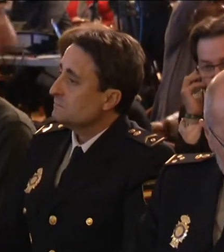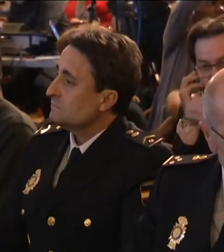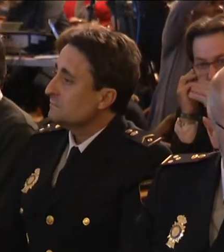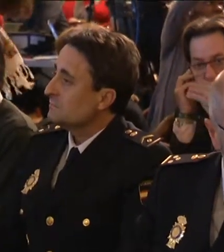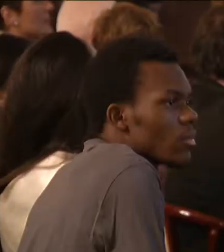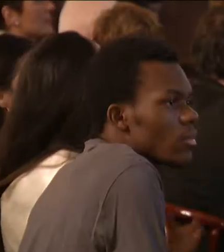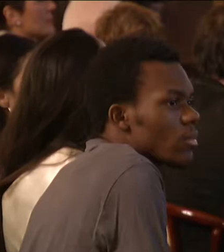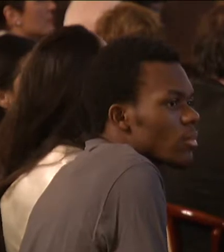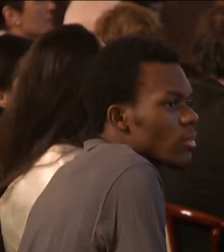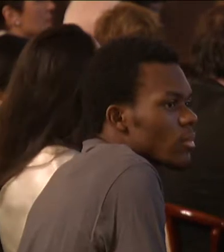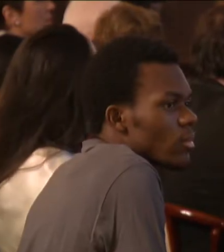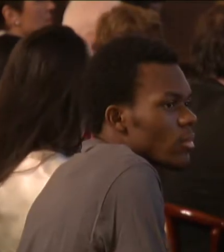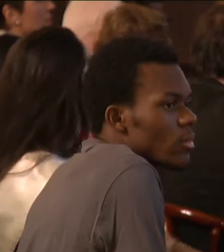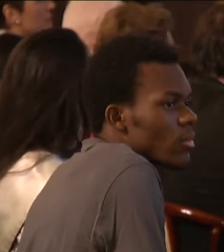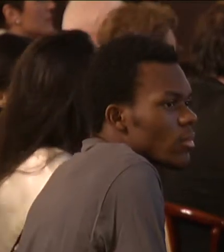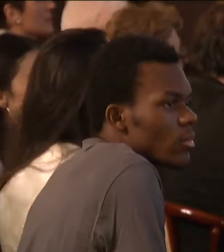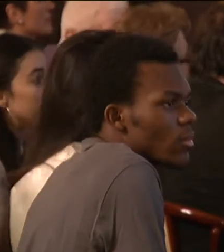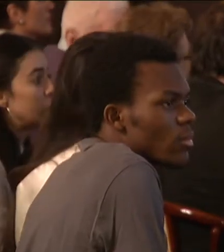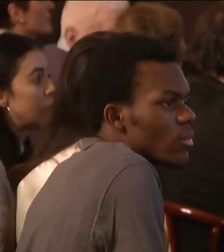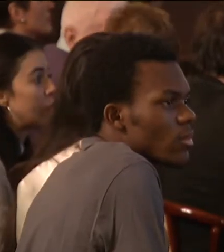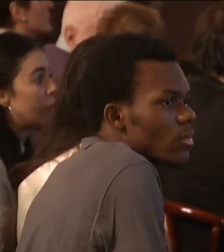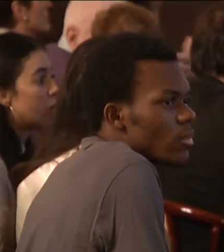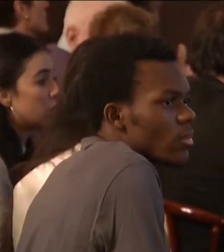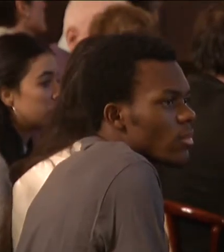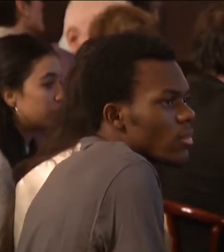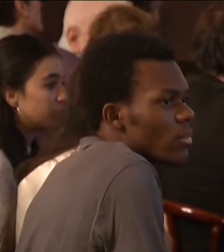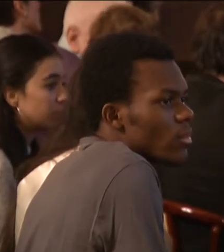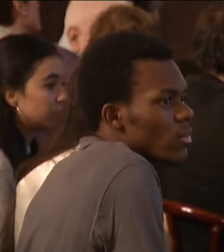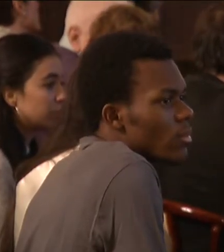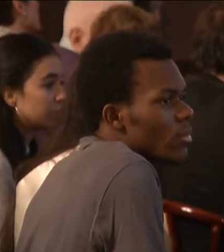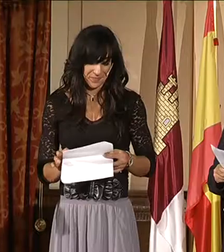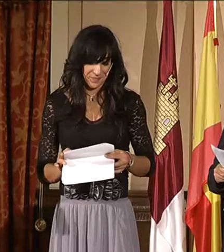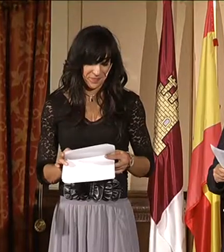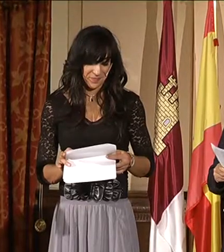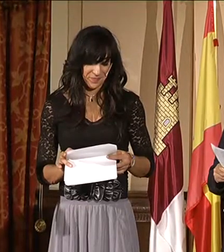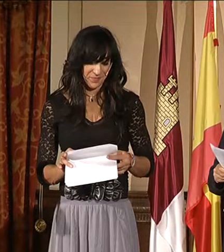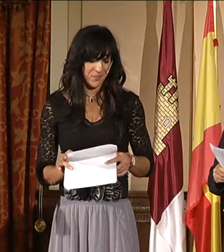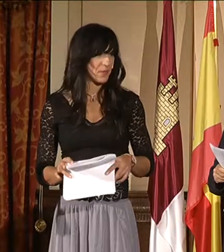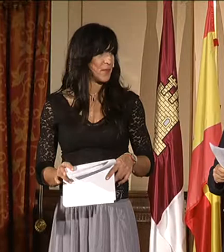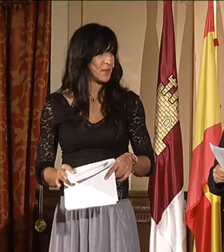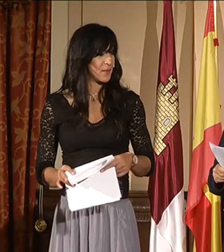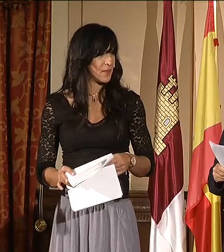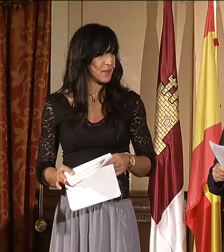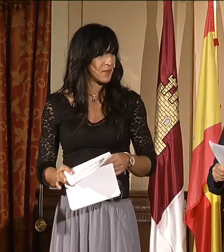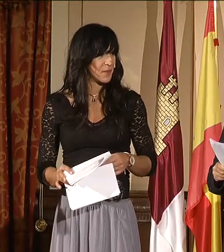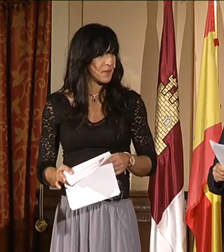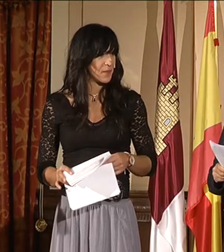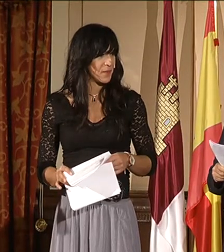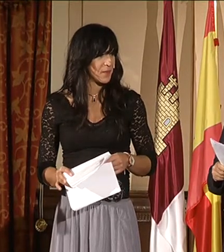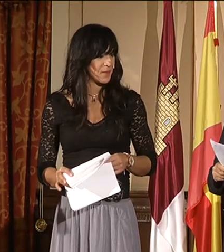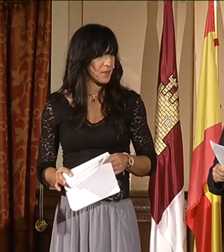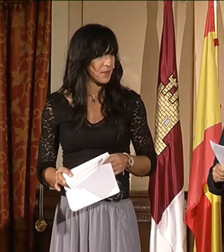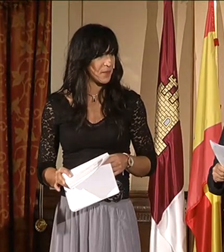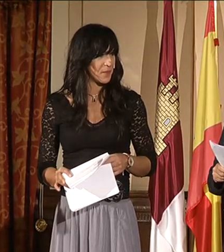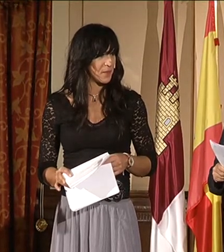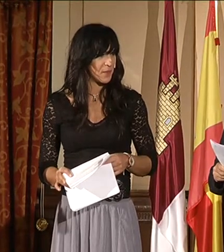Social. Una gala que, como ejemplo de inclusión, era conducida por Miriam, usuaria de la Asociación Salud Mental Ciudad Real.